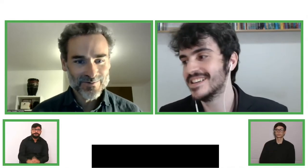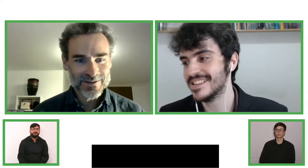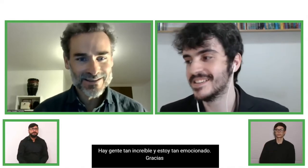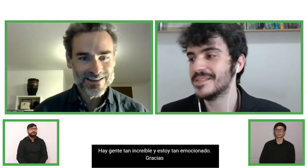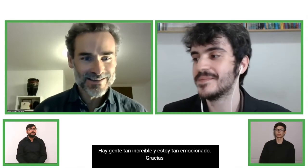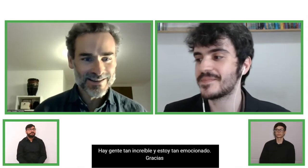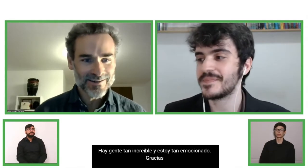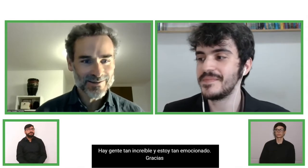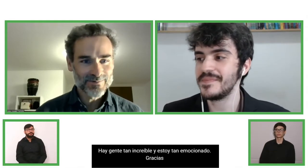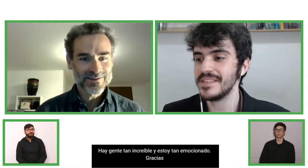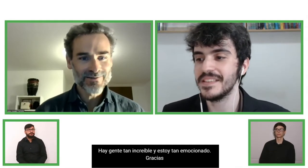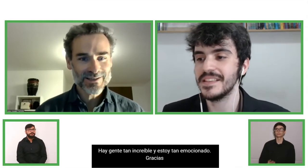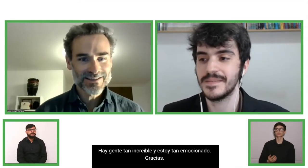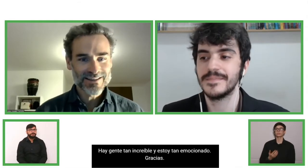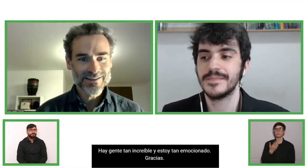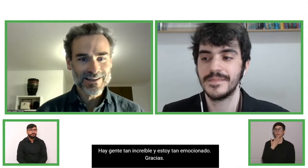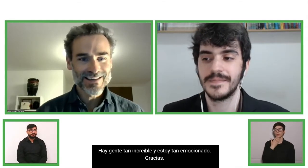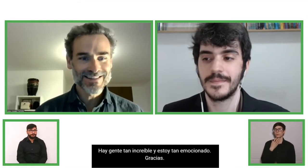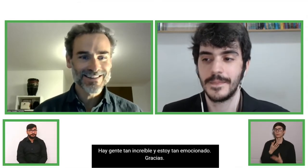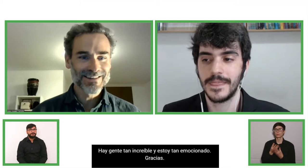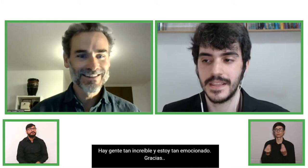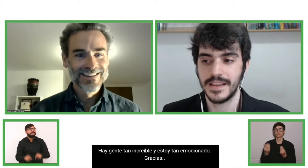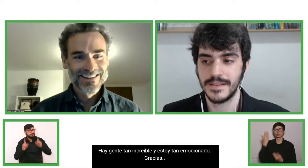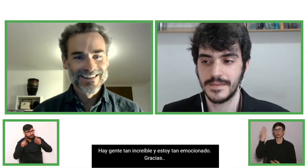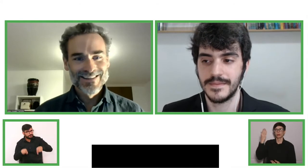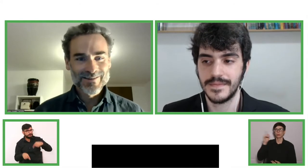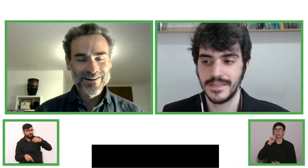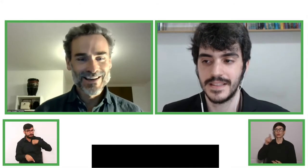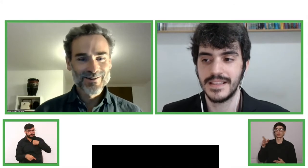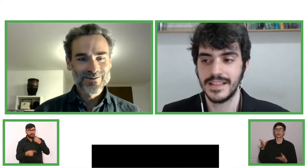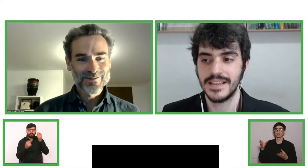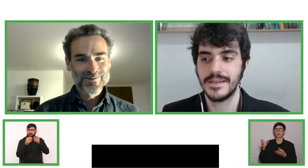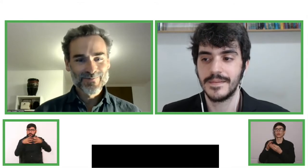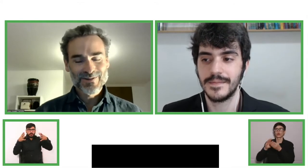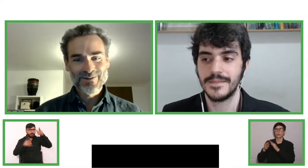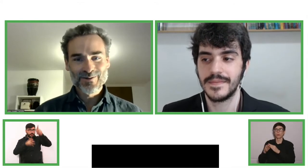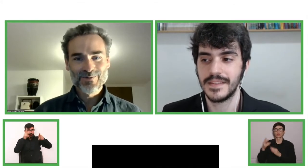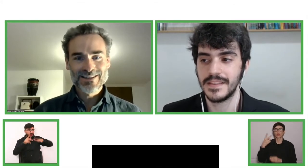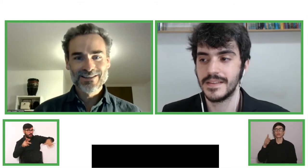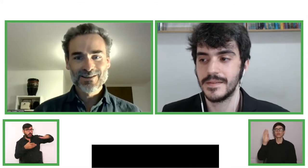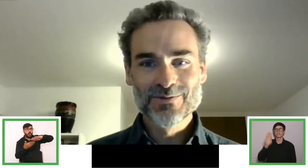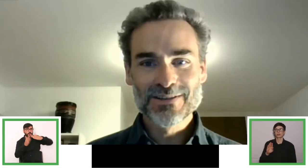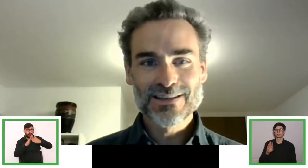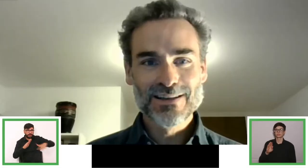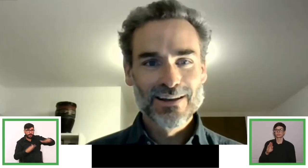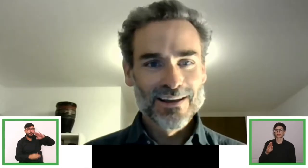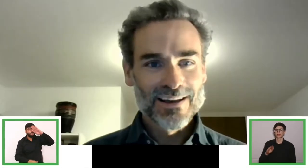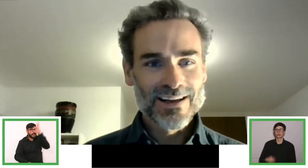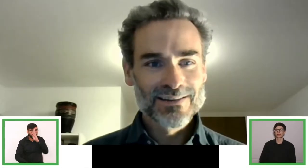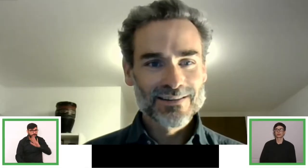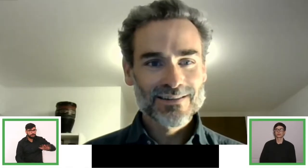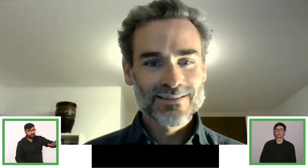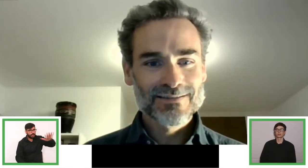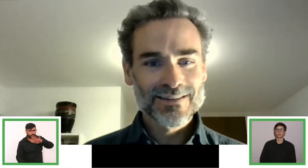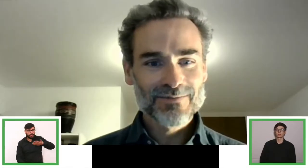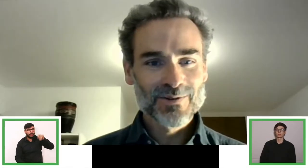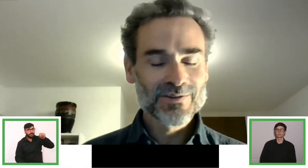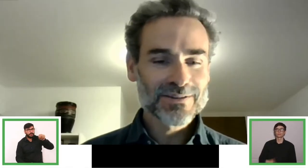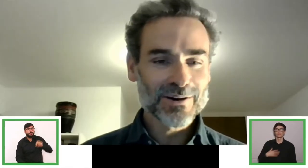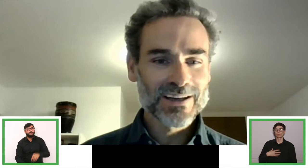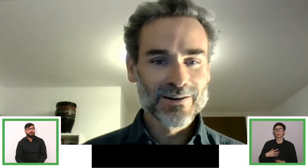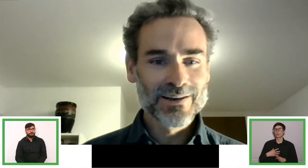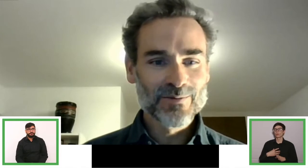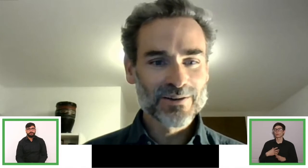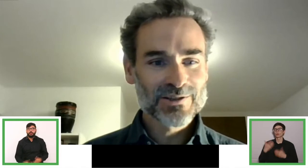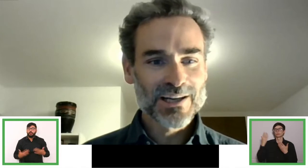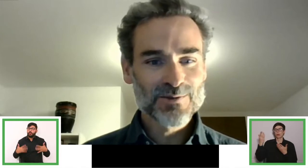Y también muchos saludos a la comunidad de Brasil. Así que les damos nuestros saludos